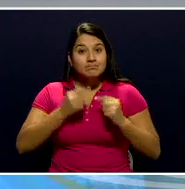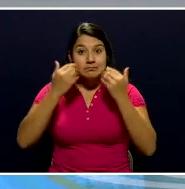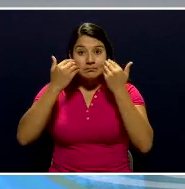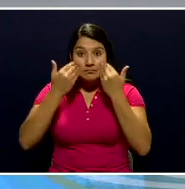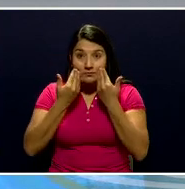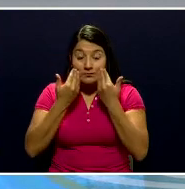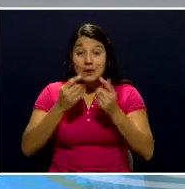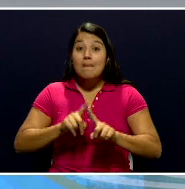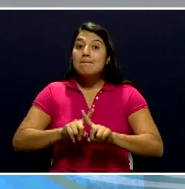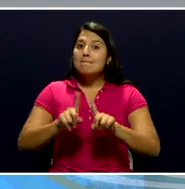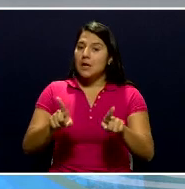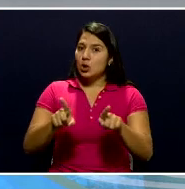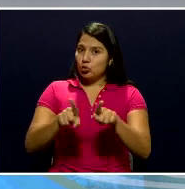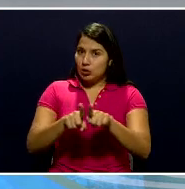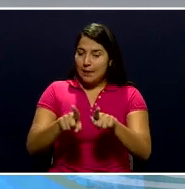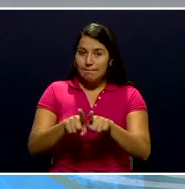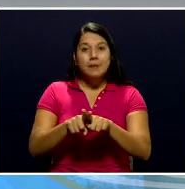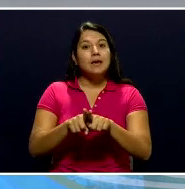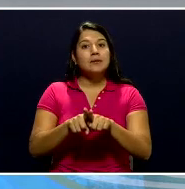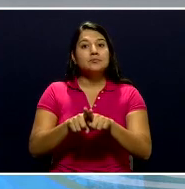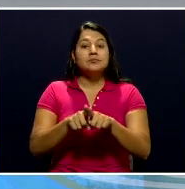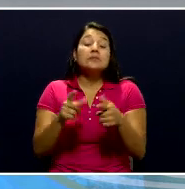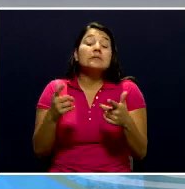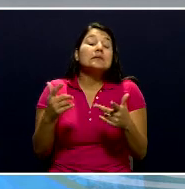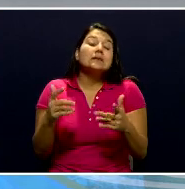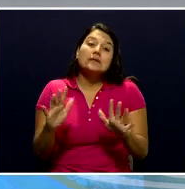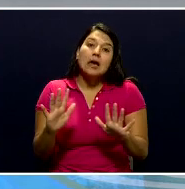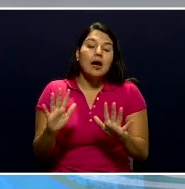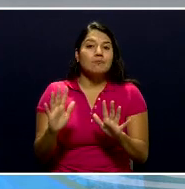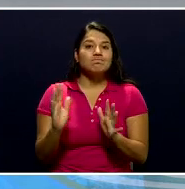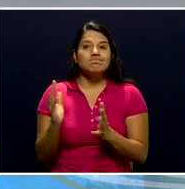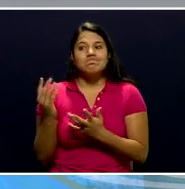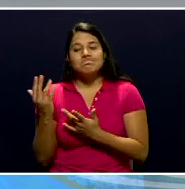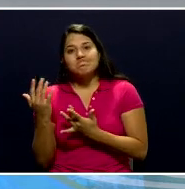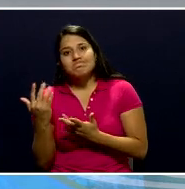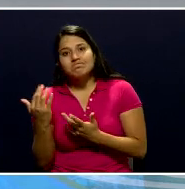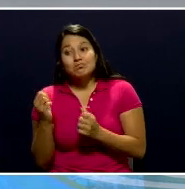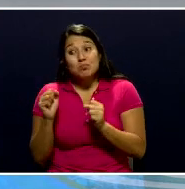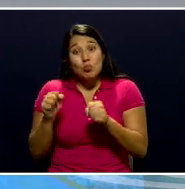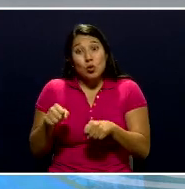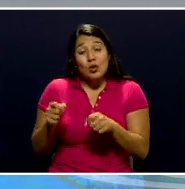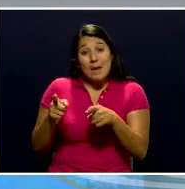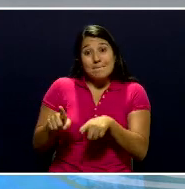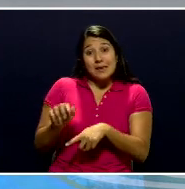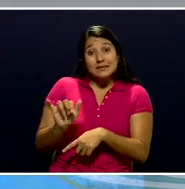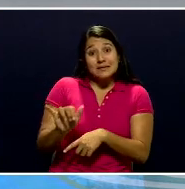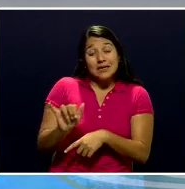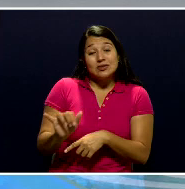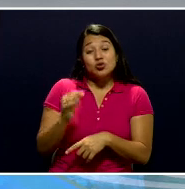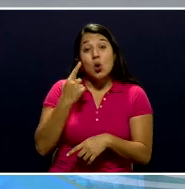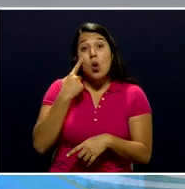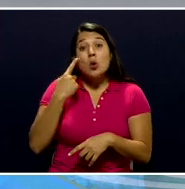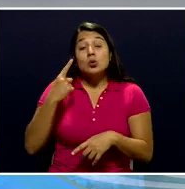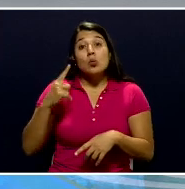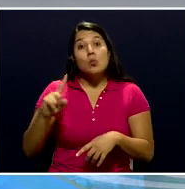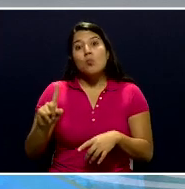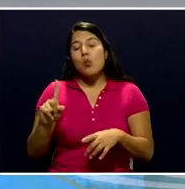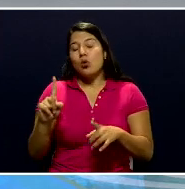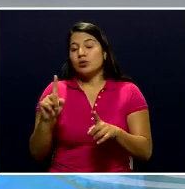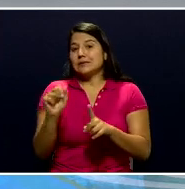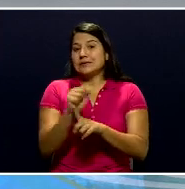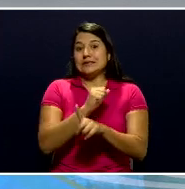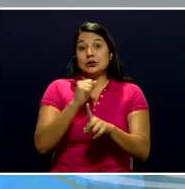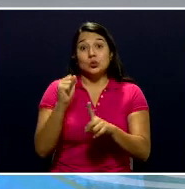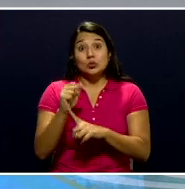pero también muy anticipado y esperado por las circunstancias extraordinarias que vive el